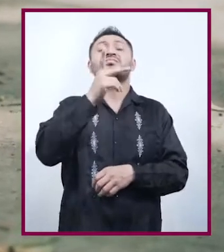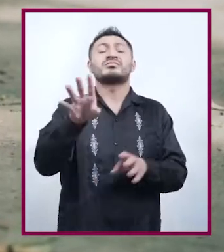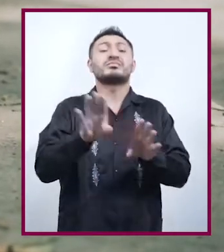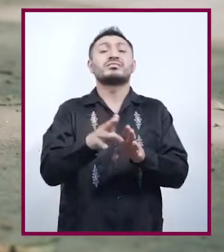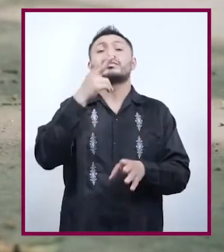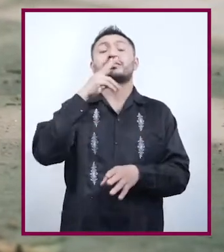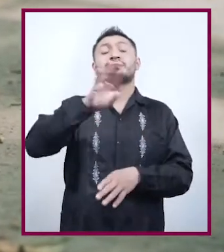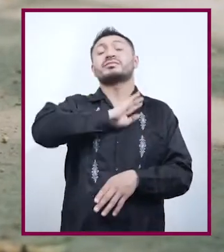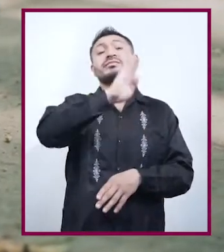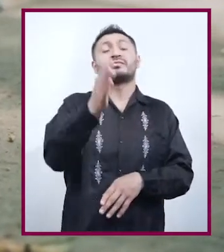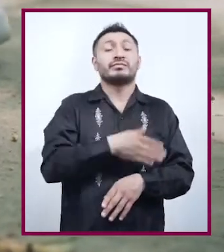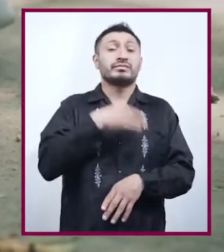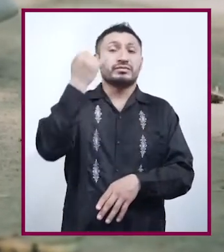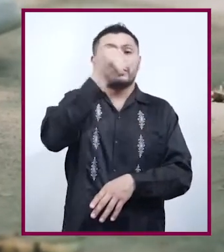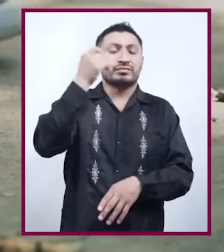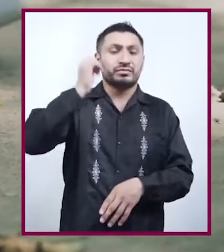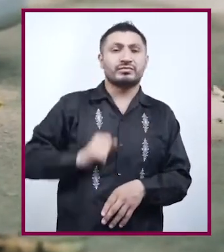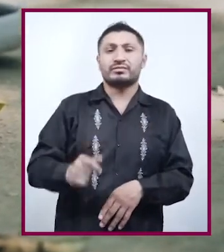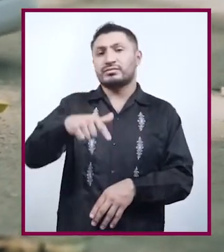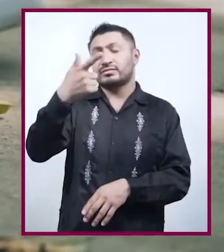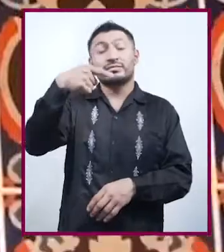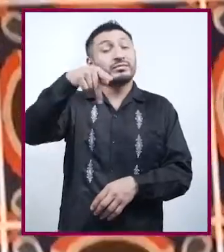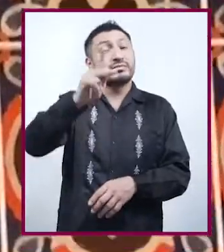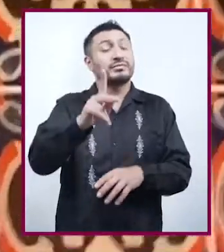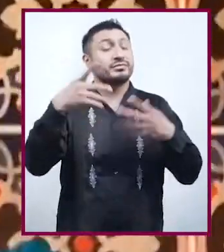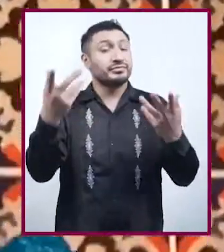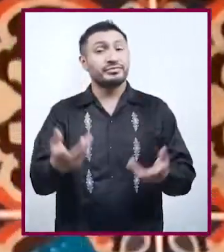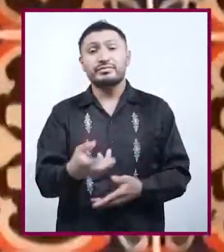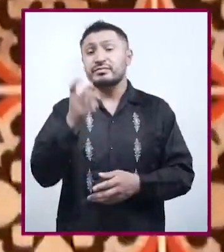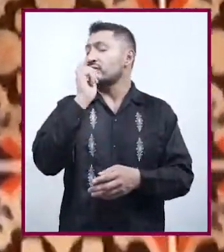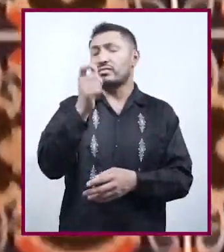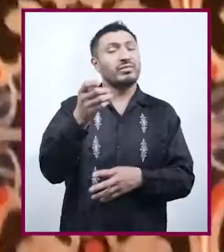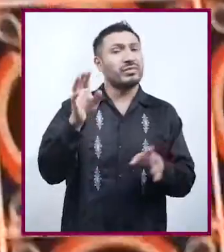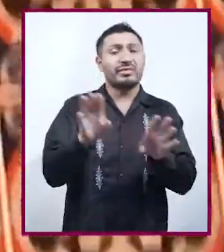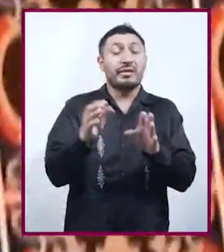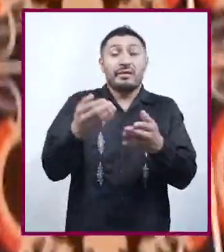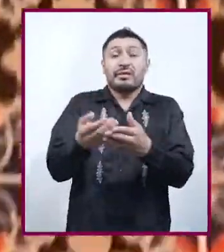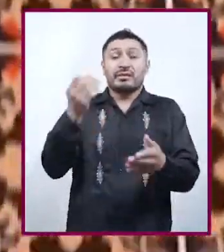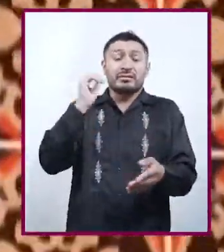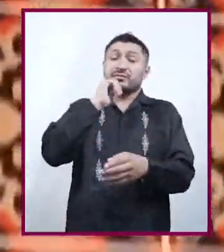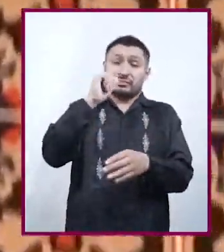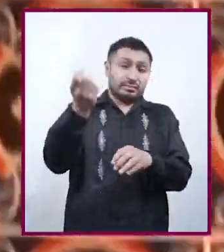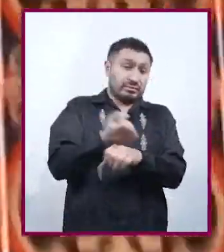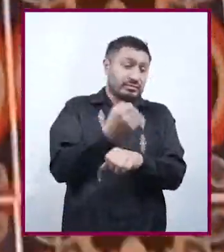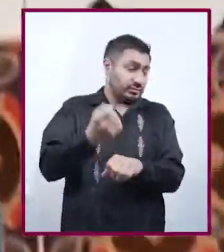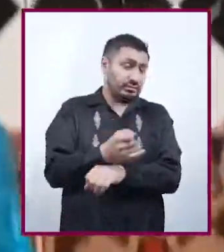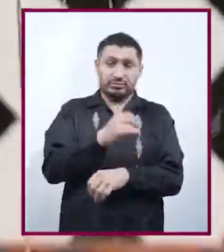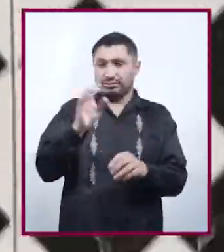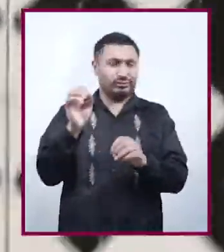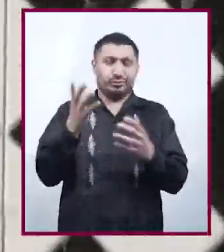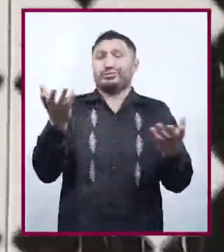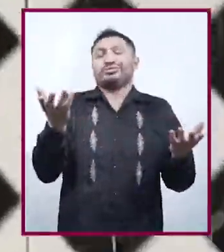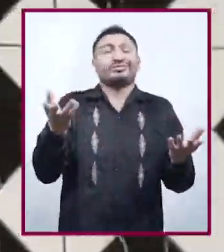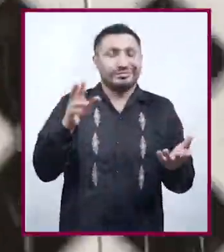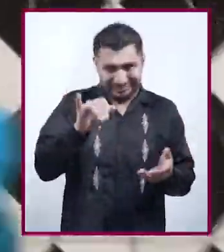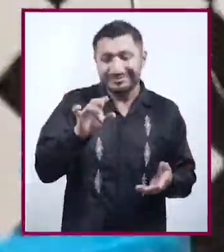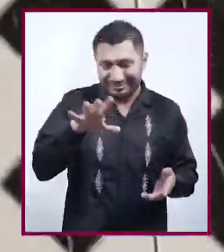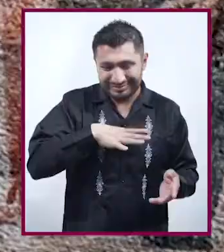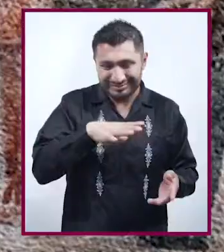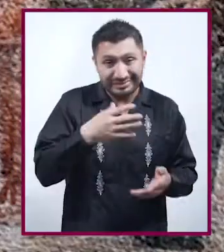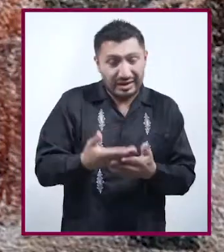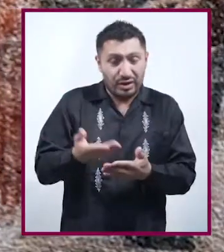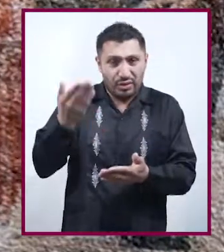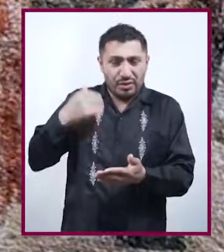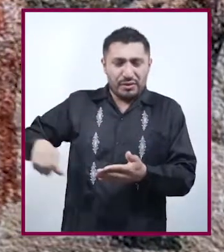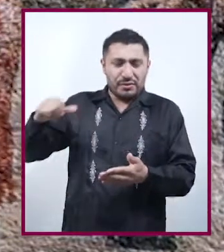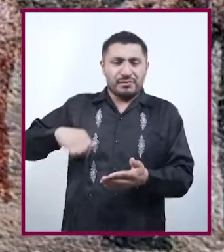término que se utiliza en español desde el siglo XII. Pero, ojo, esto no quiere decir que antes no hubiera calzado. ¿Cómo crees?